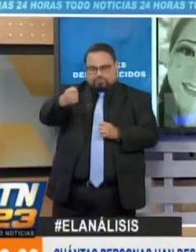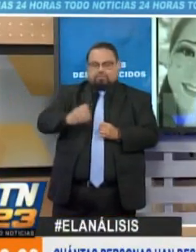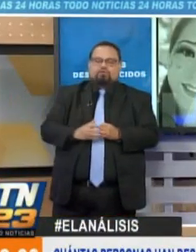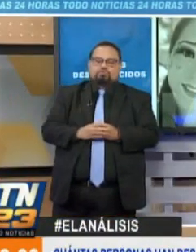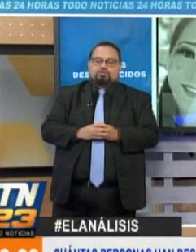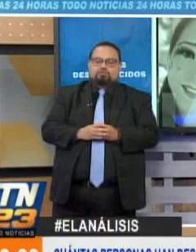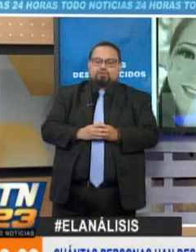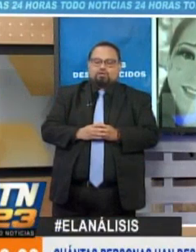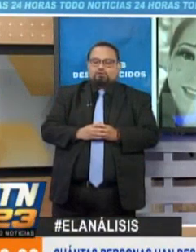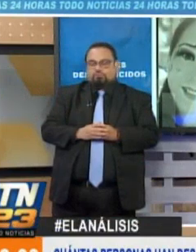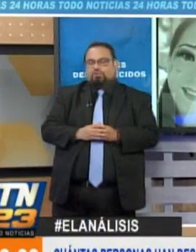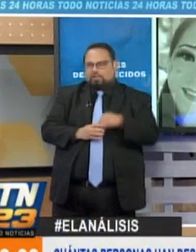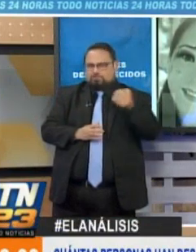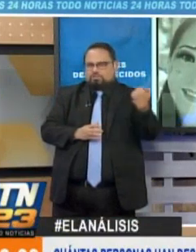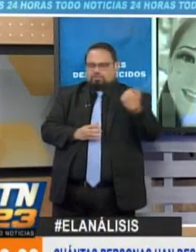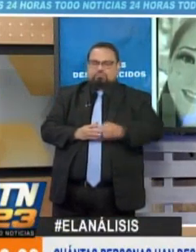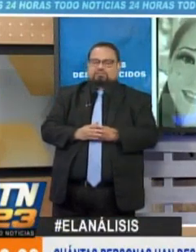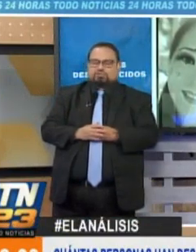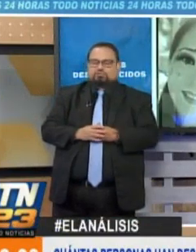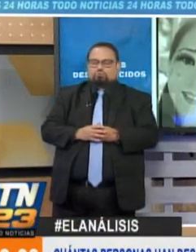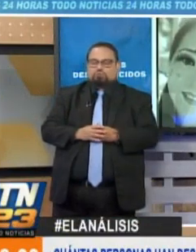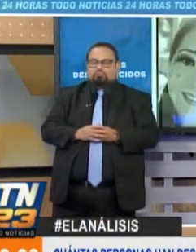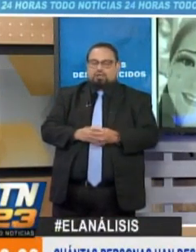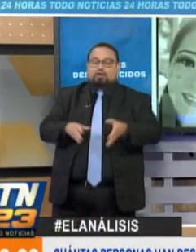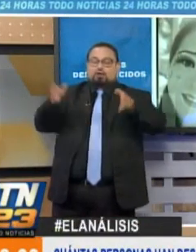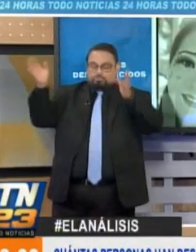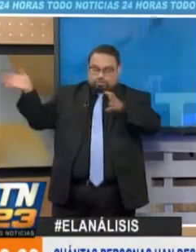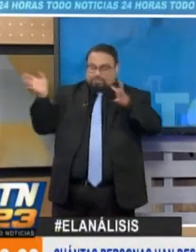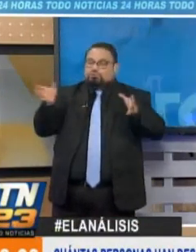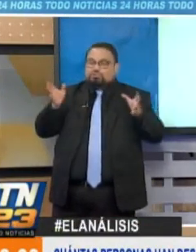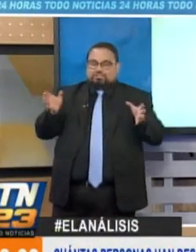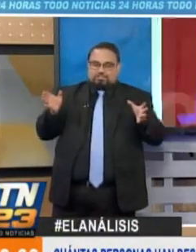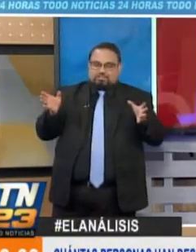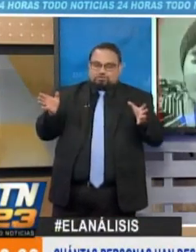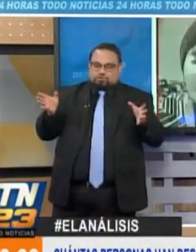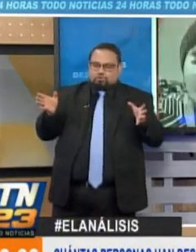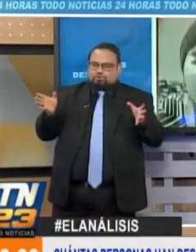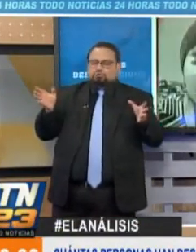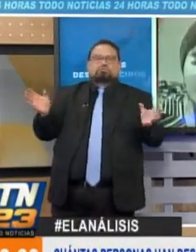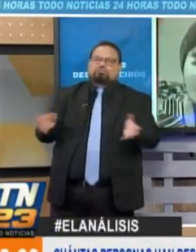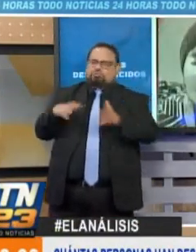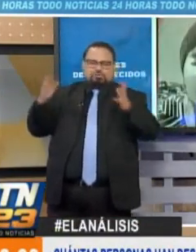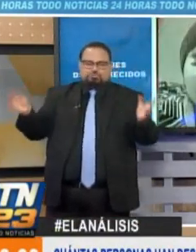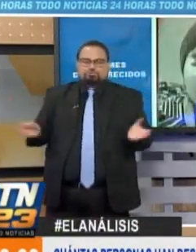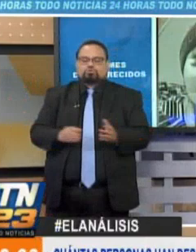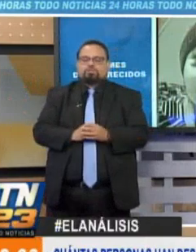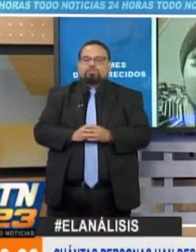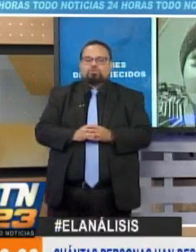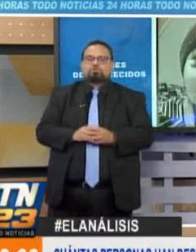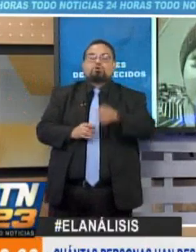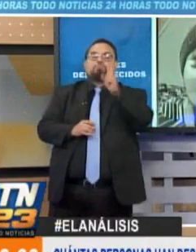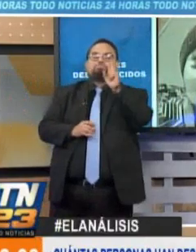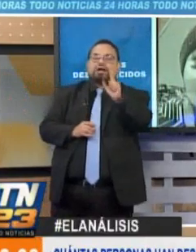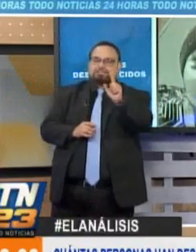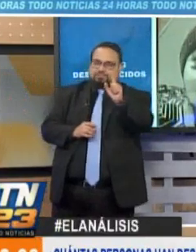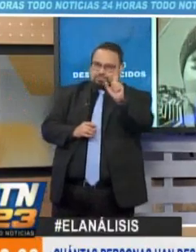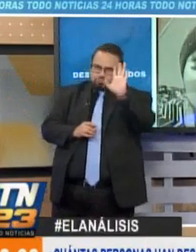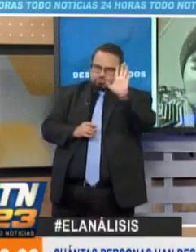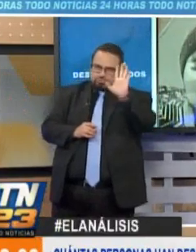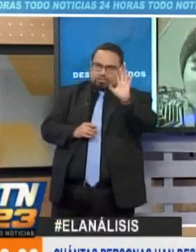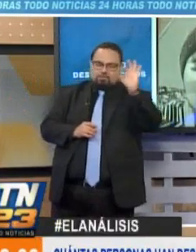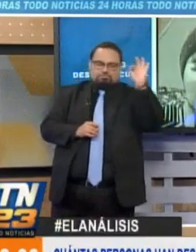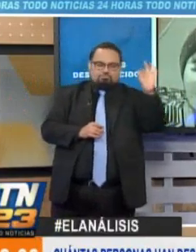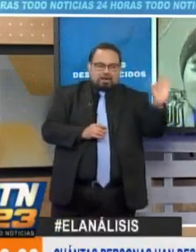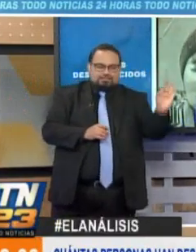definitivamente bien identificados en el tema estadístico en Guatemala. Pero en estos 18 últimos años, digamos estos 20 años, más,